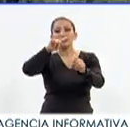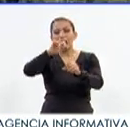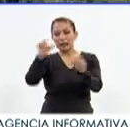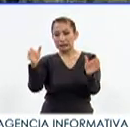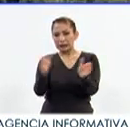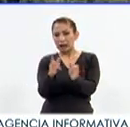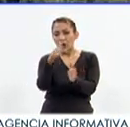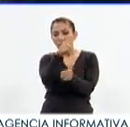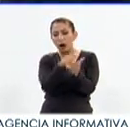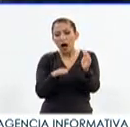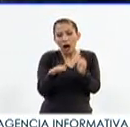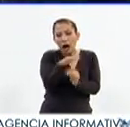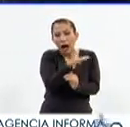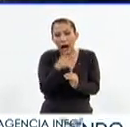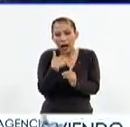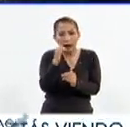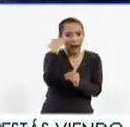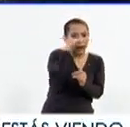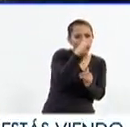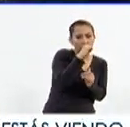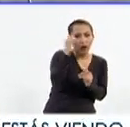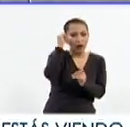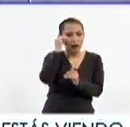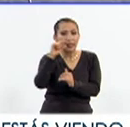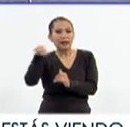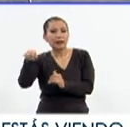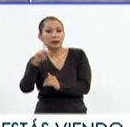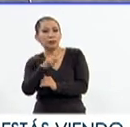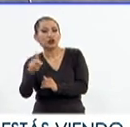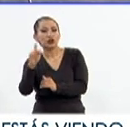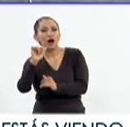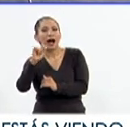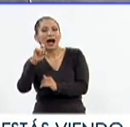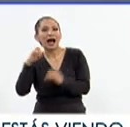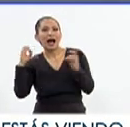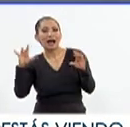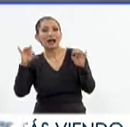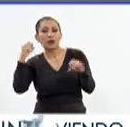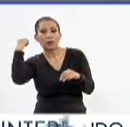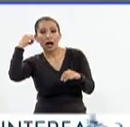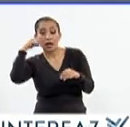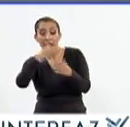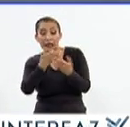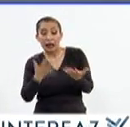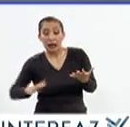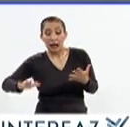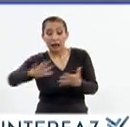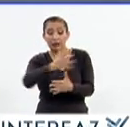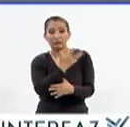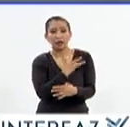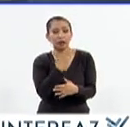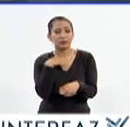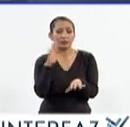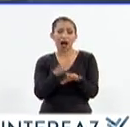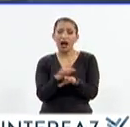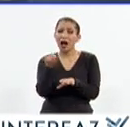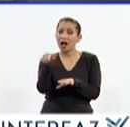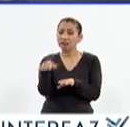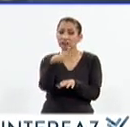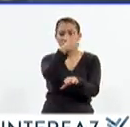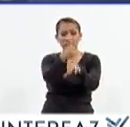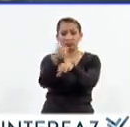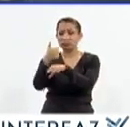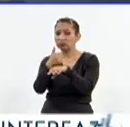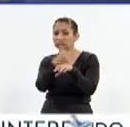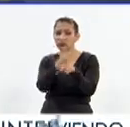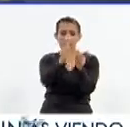Chica, litoral comprendido entre Acapulco, Guerrero y Puerto Ángel, Oaxaca. territorio que cuenta con los principales